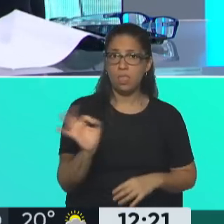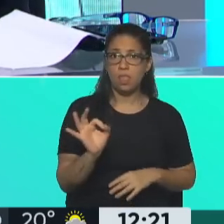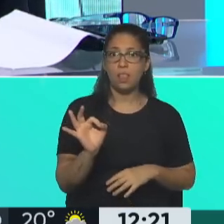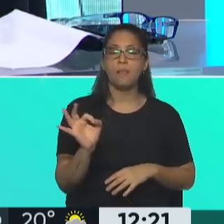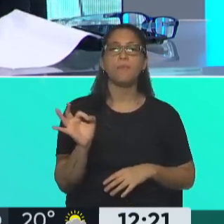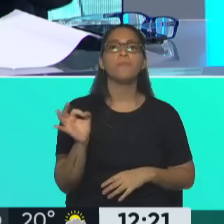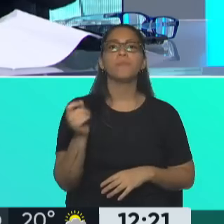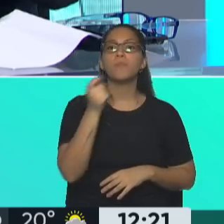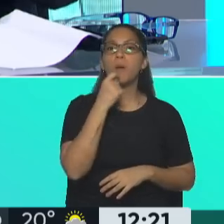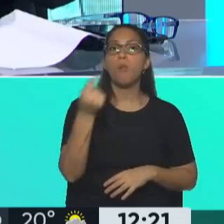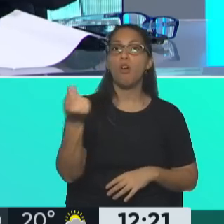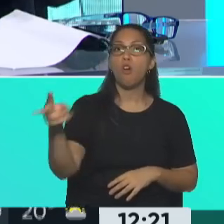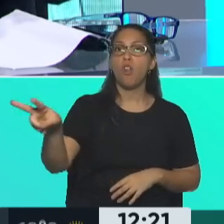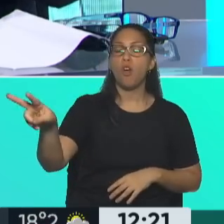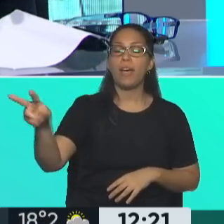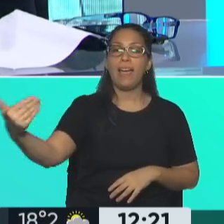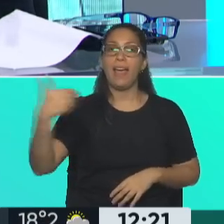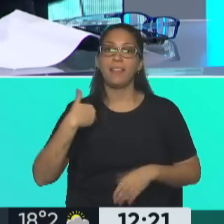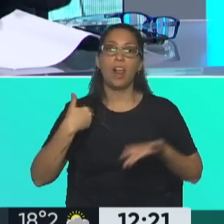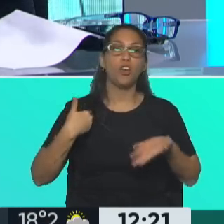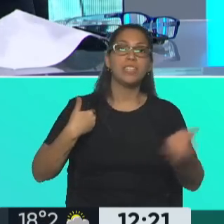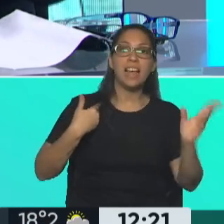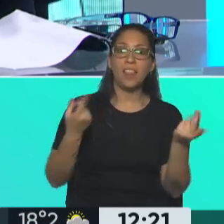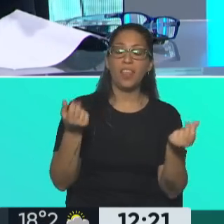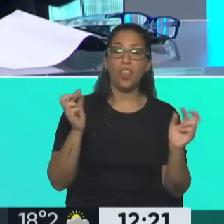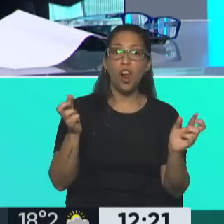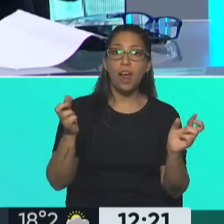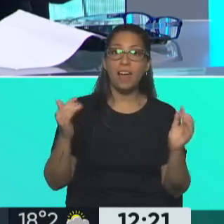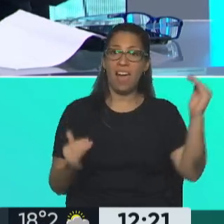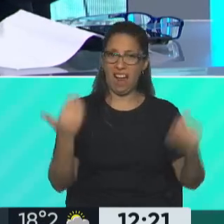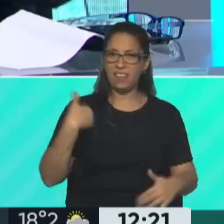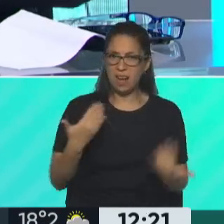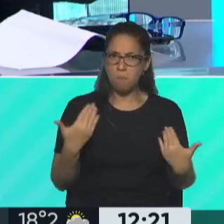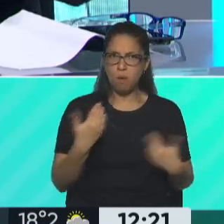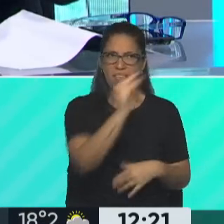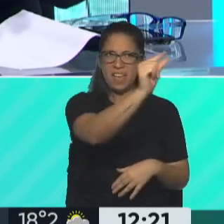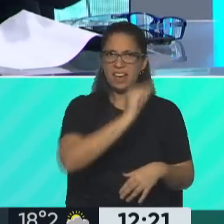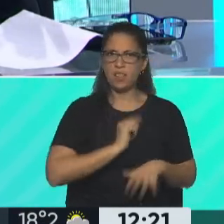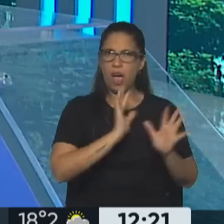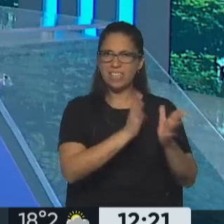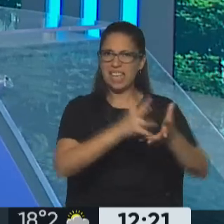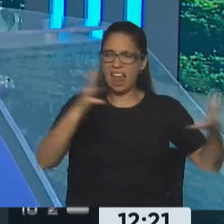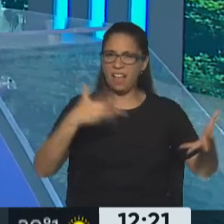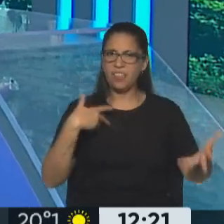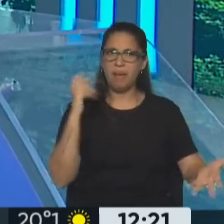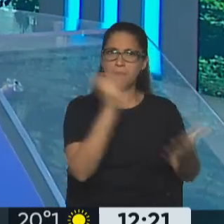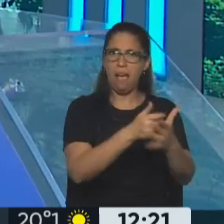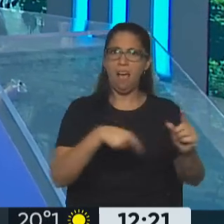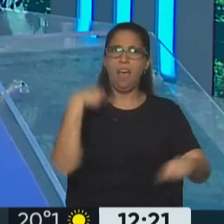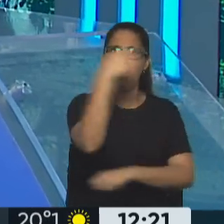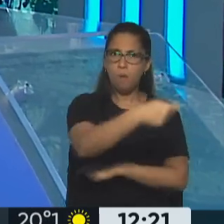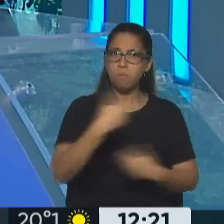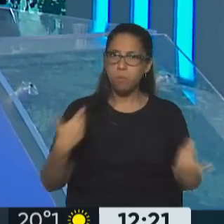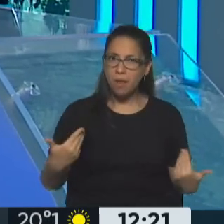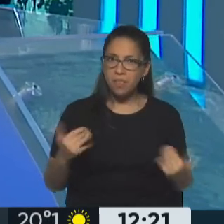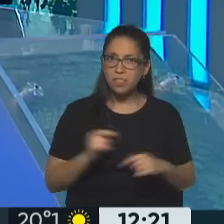quiere decir esto? Entre el ingreso y salida de dólares. ¿Está en condiciones Argentina de afrontar un crédito de esta dimensión? Era la pregunta que